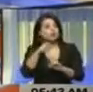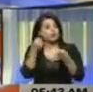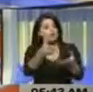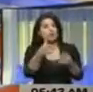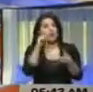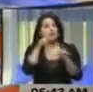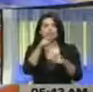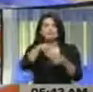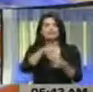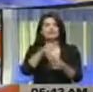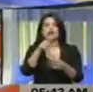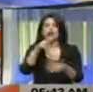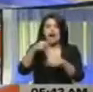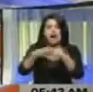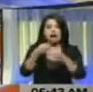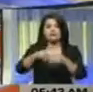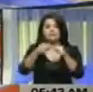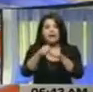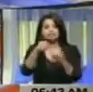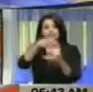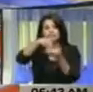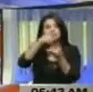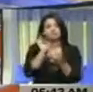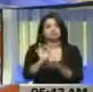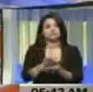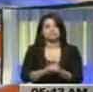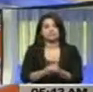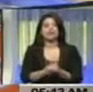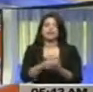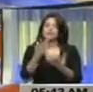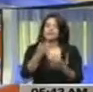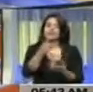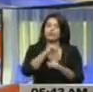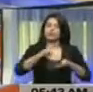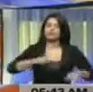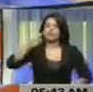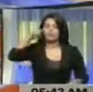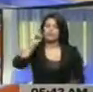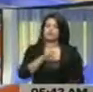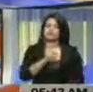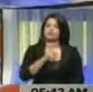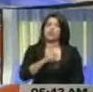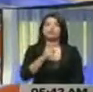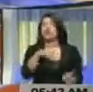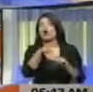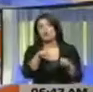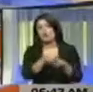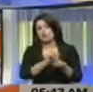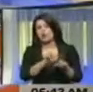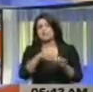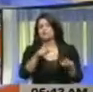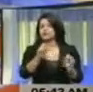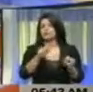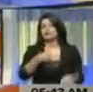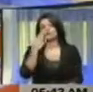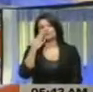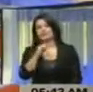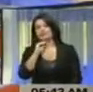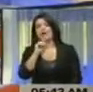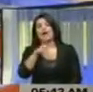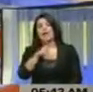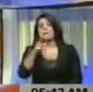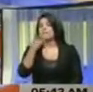Son unos vivos, los portugueses, no todos, lamentablemente, pero han caído en esa trama y eso ha golpeado muchísimo el bolsillo del venezolano, sobre todo el incremento. Una tarea te